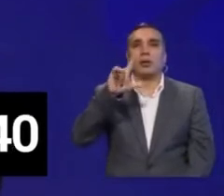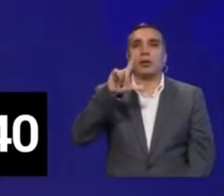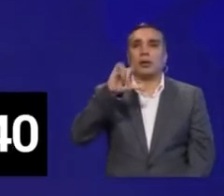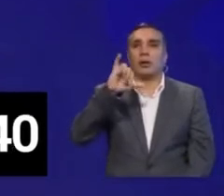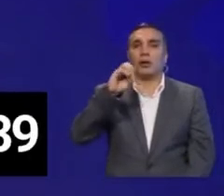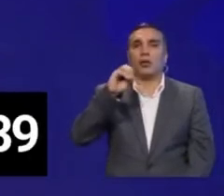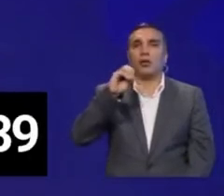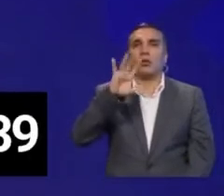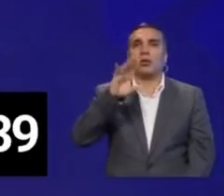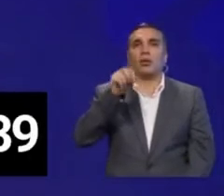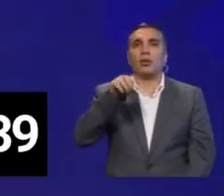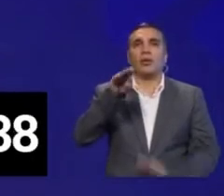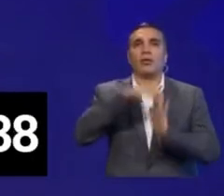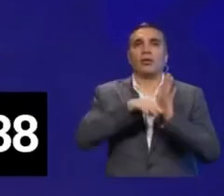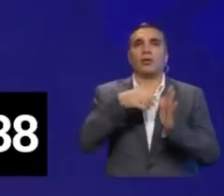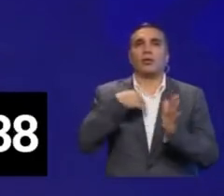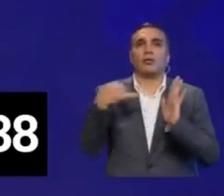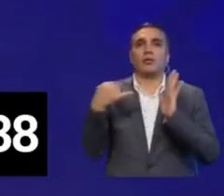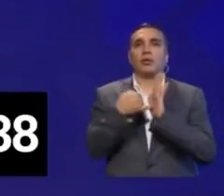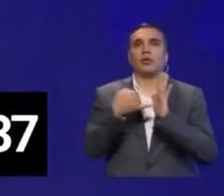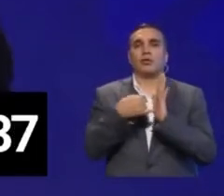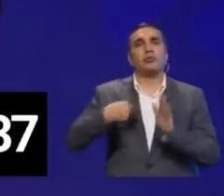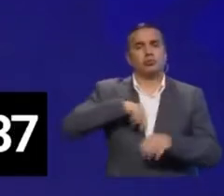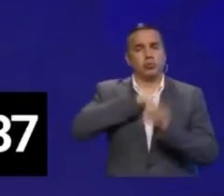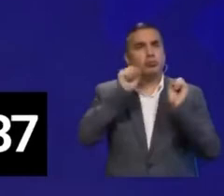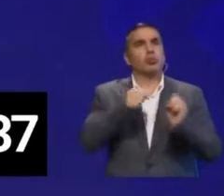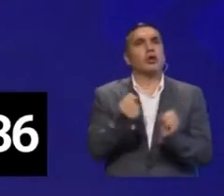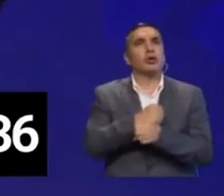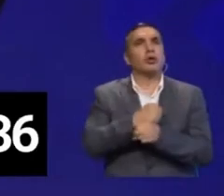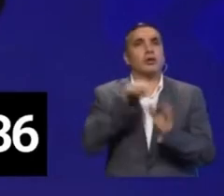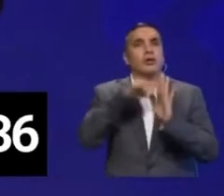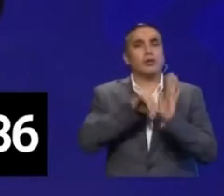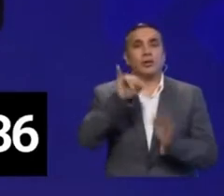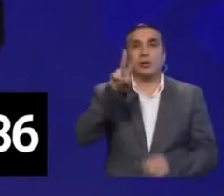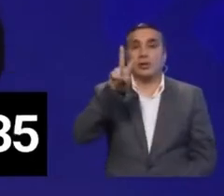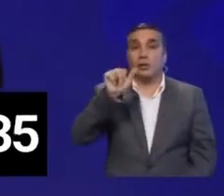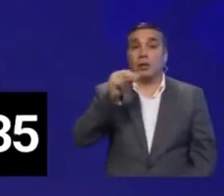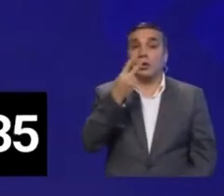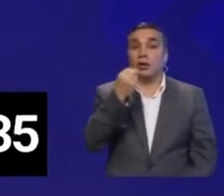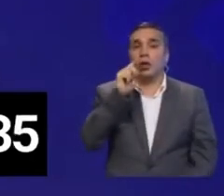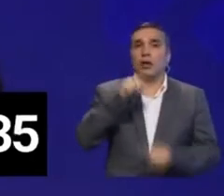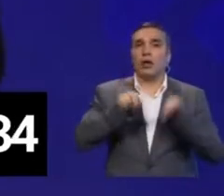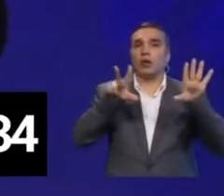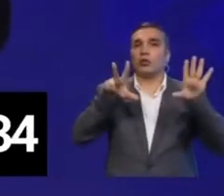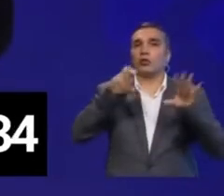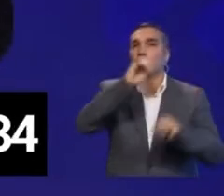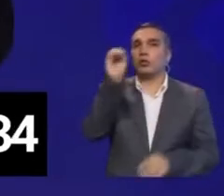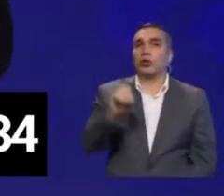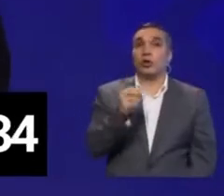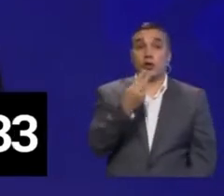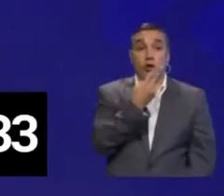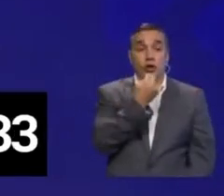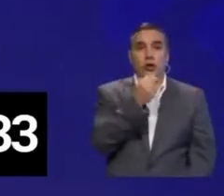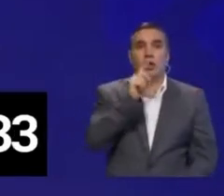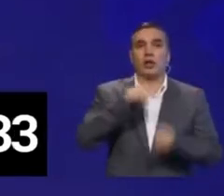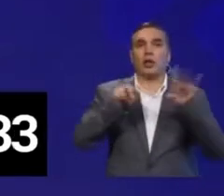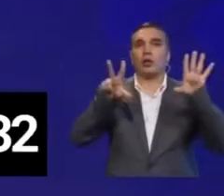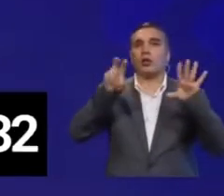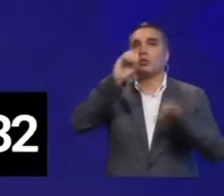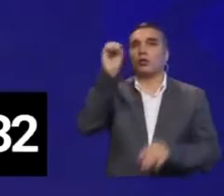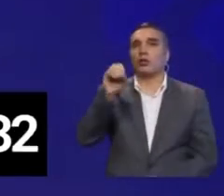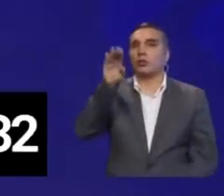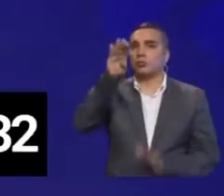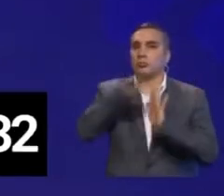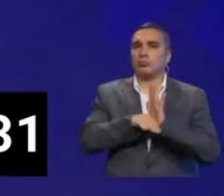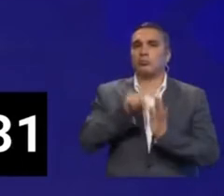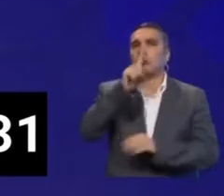único que me dice, hay que bajar los impuestos. Lo vamos a hacer. Vamos a bajar el IVA del 12 al 8%, del 12 al 8% al